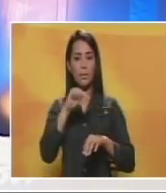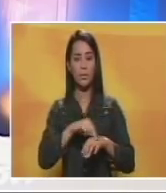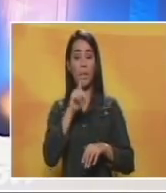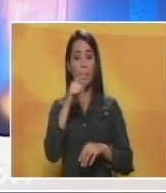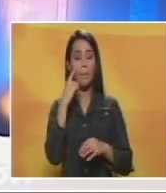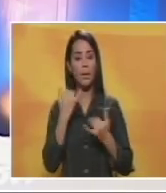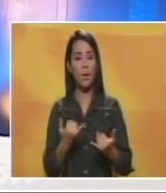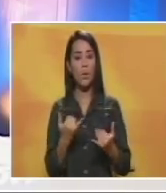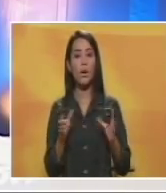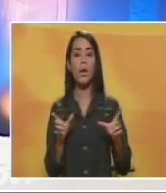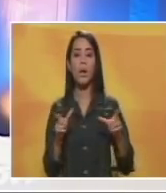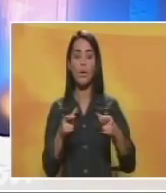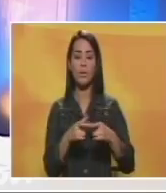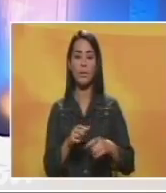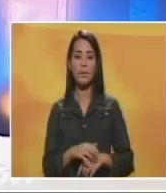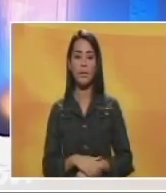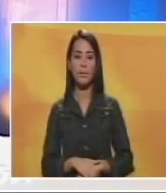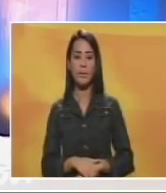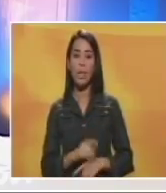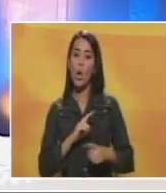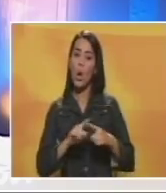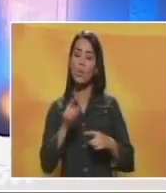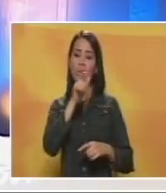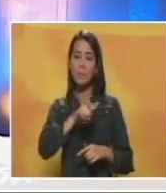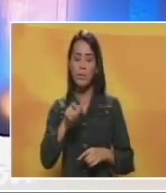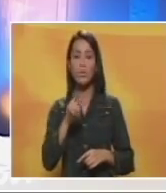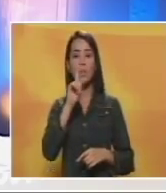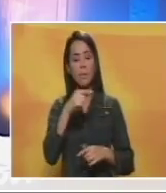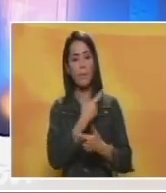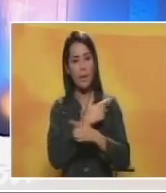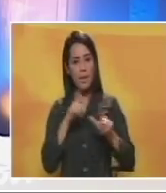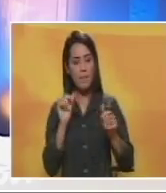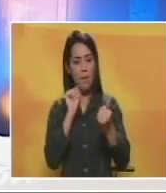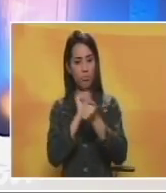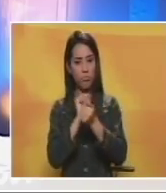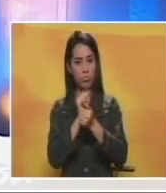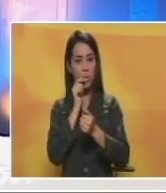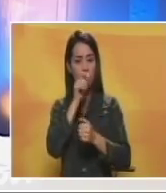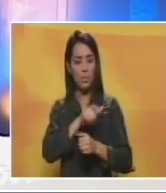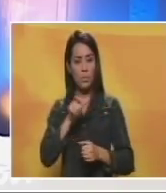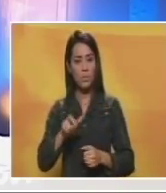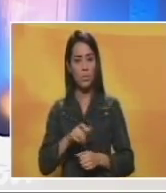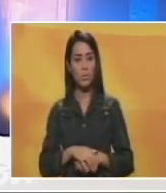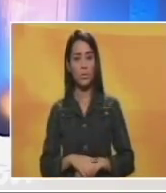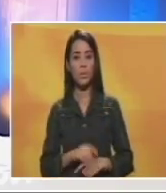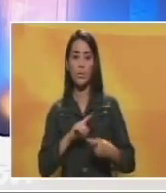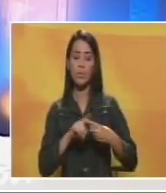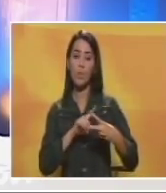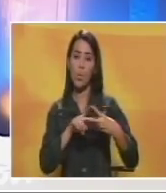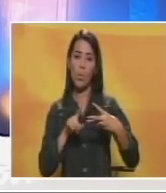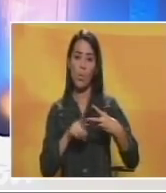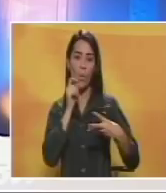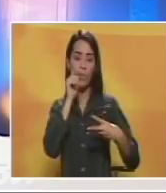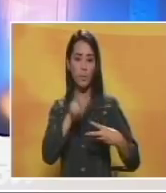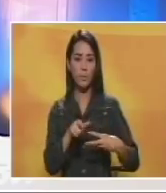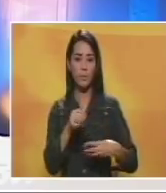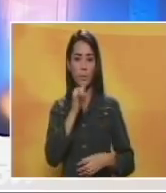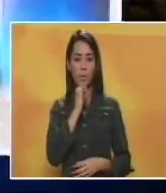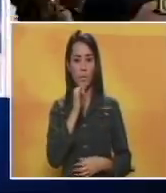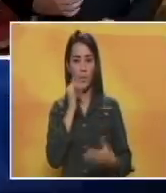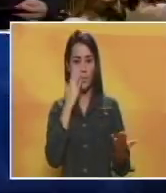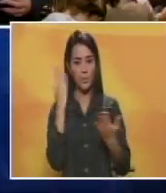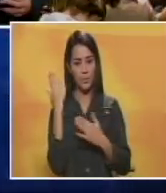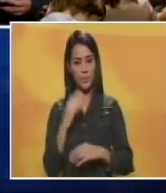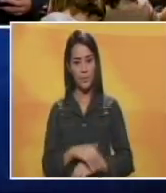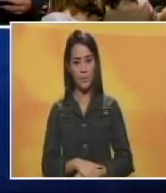se encuentran en la sede del Legislativo otros beneficiados por la medida como Raúl Emilio Baduel, Alexander Tirado y Gabriel Valles. Manuel Covela se encuentra